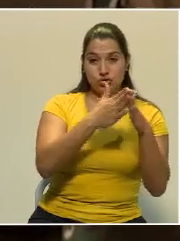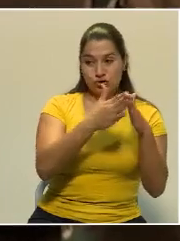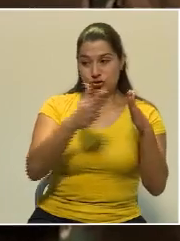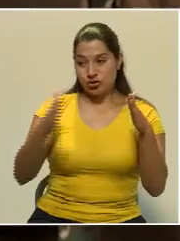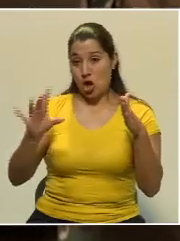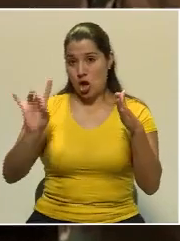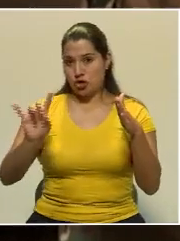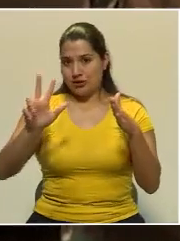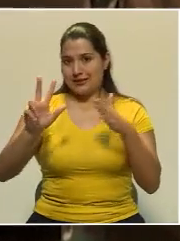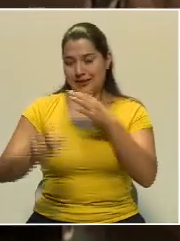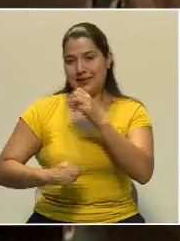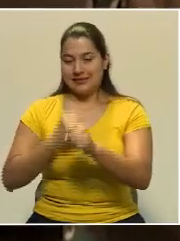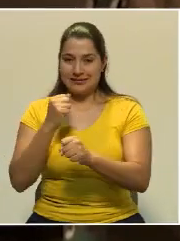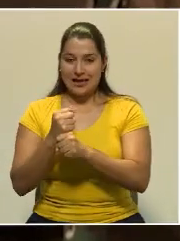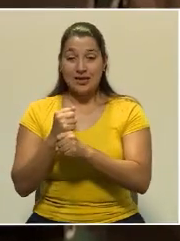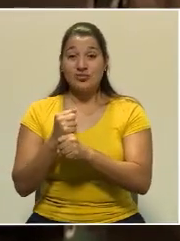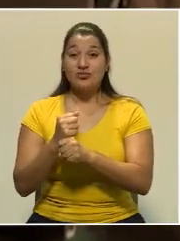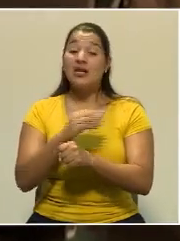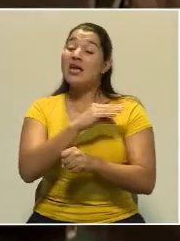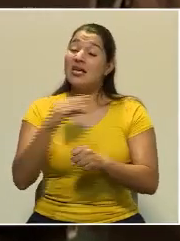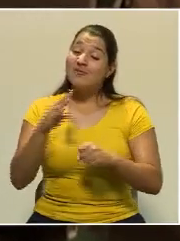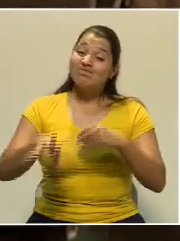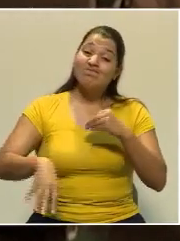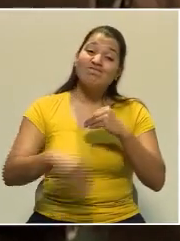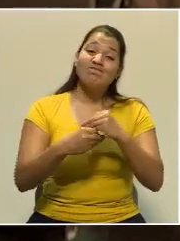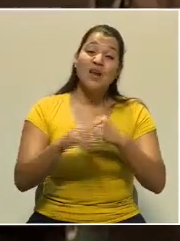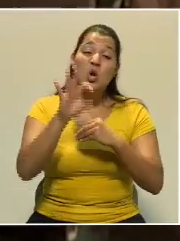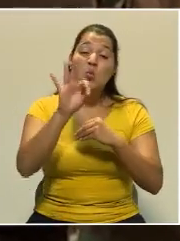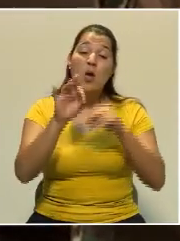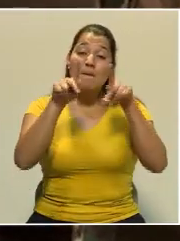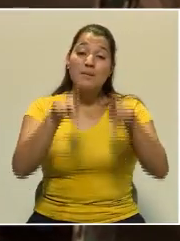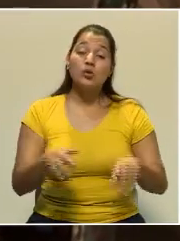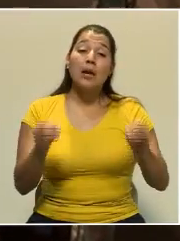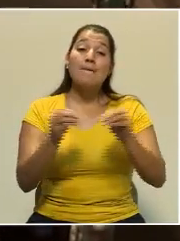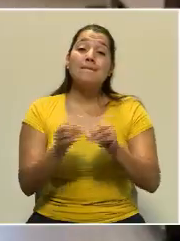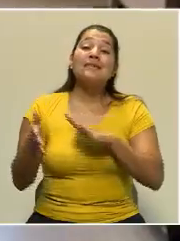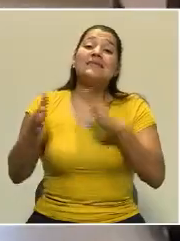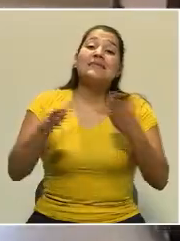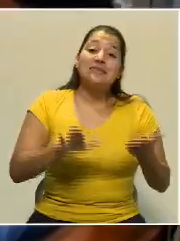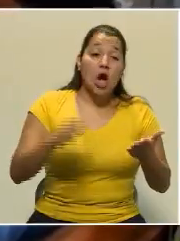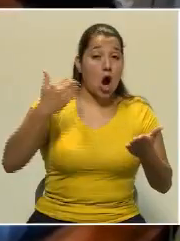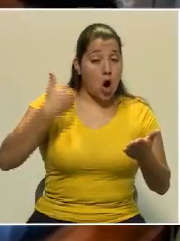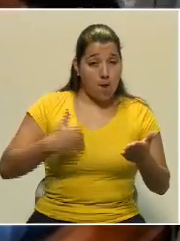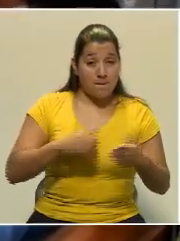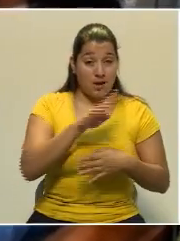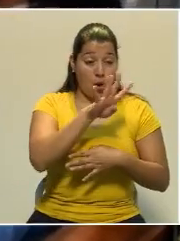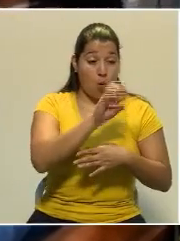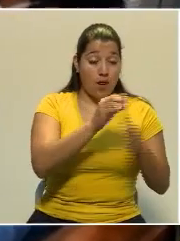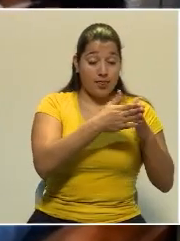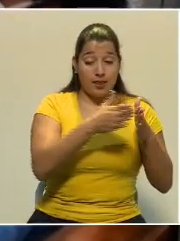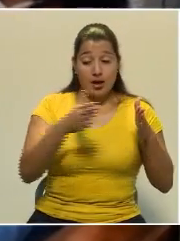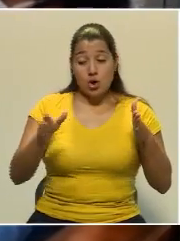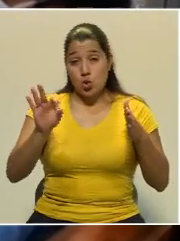83 años. Y se suman 9 fallecimientos, todos hombres entre los 40 y los 94 años de edad, edad. De ellos 8